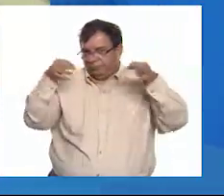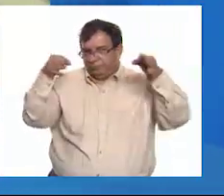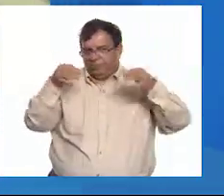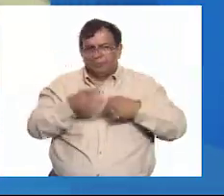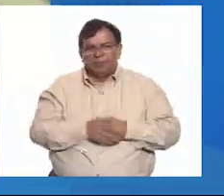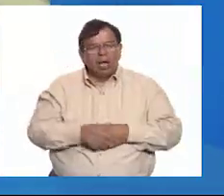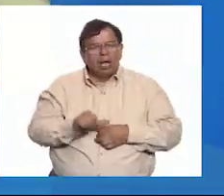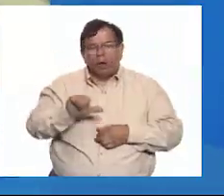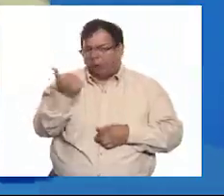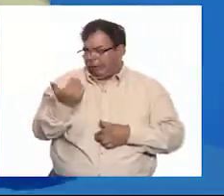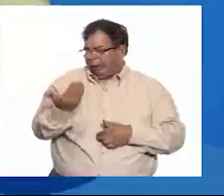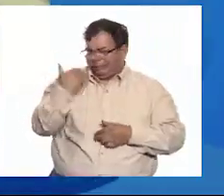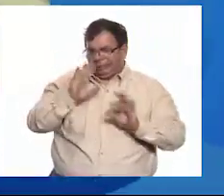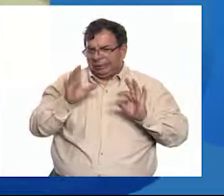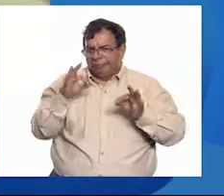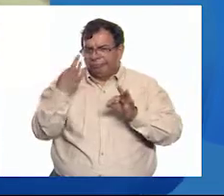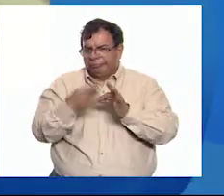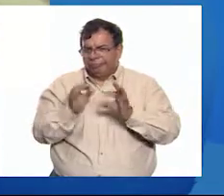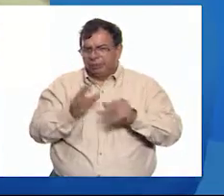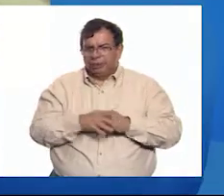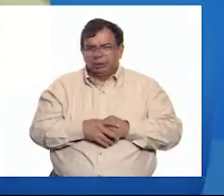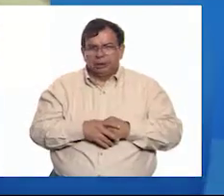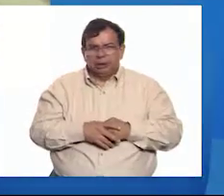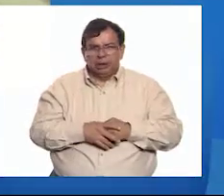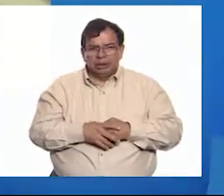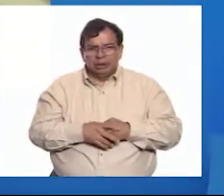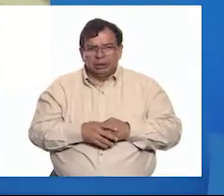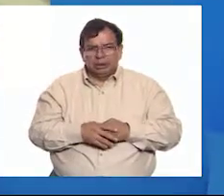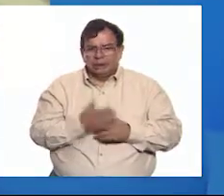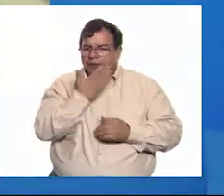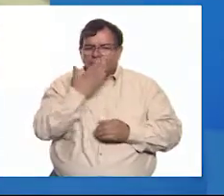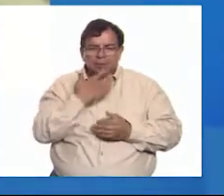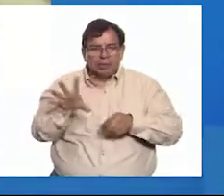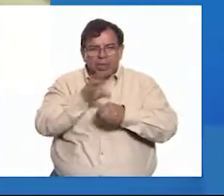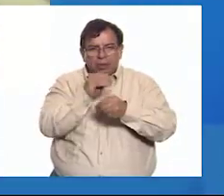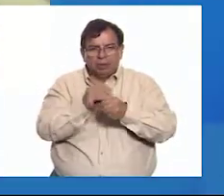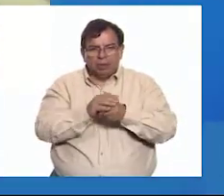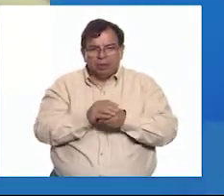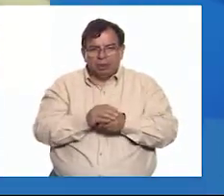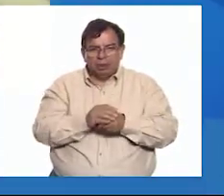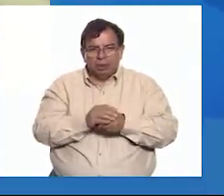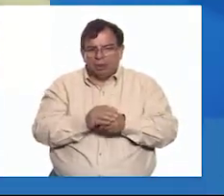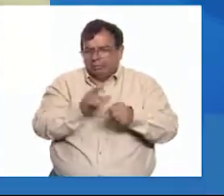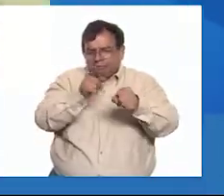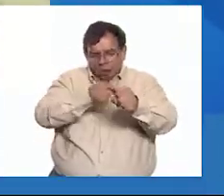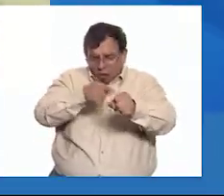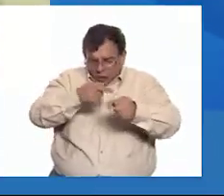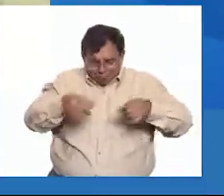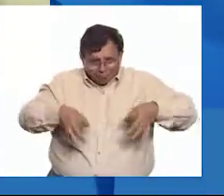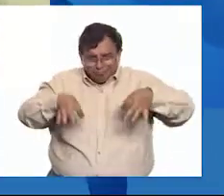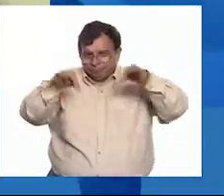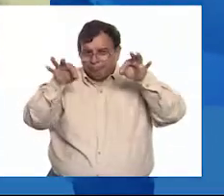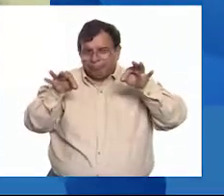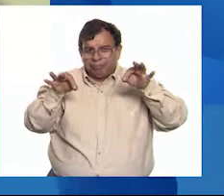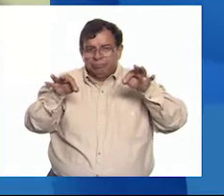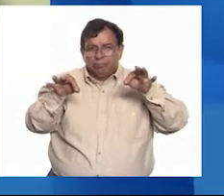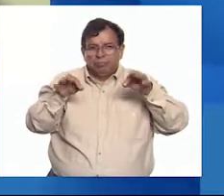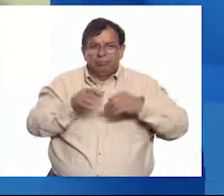tengo otros que realicé, terminando toda la servilleta, rellenándola con los colores.